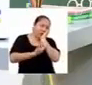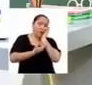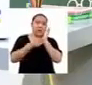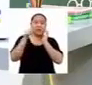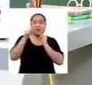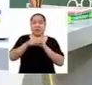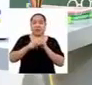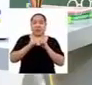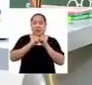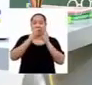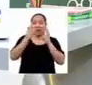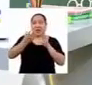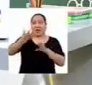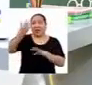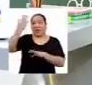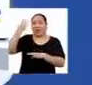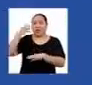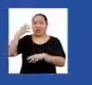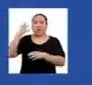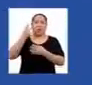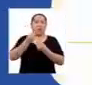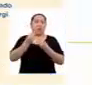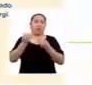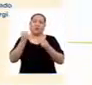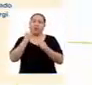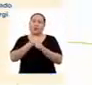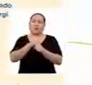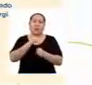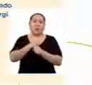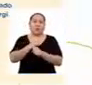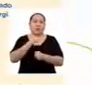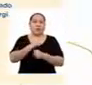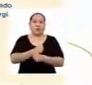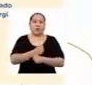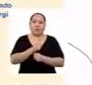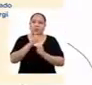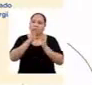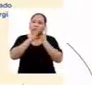el día anterior hice muchas actividades. Si